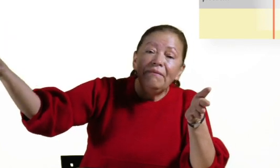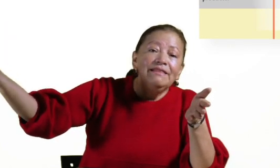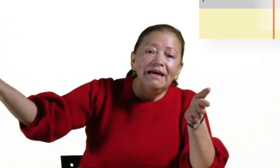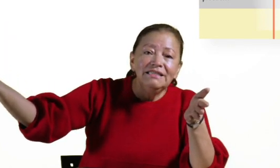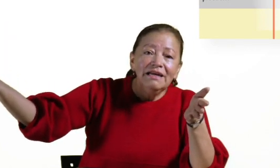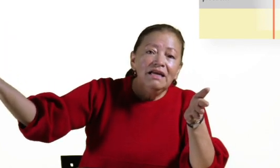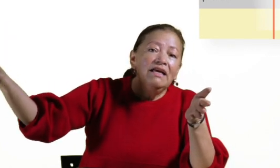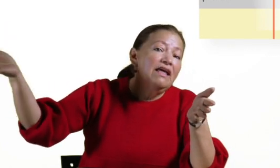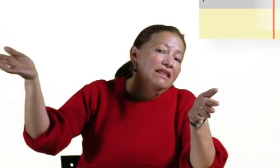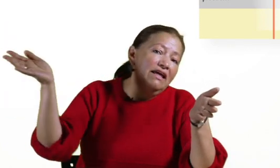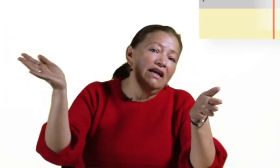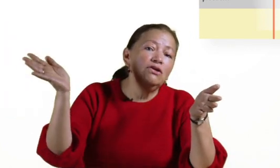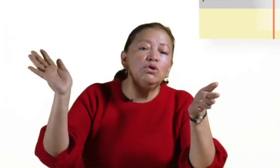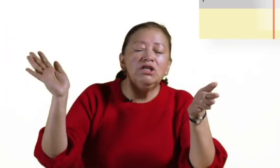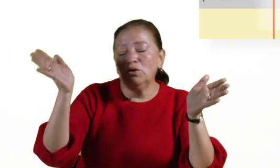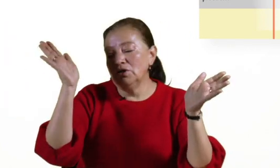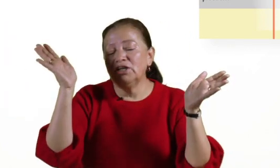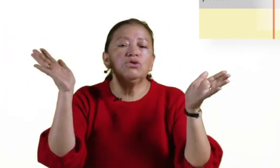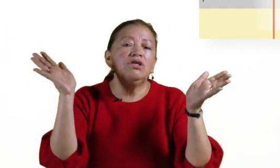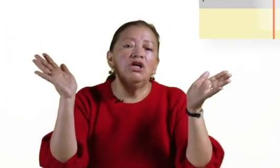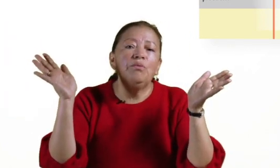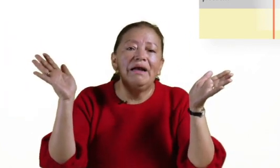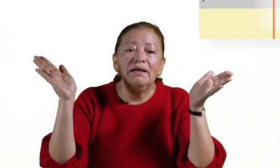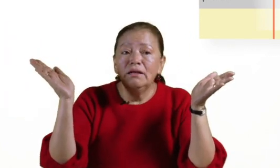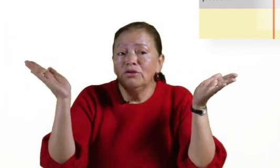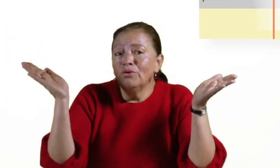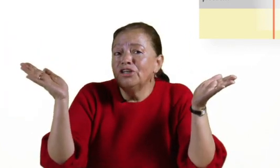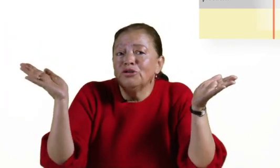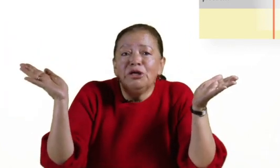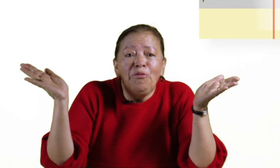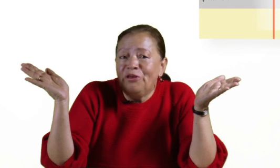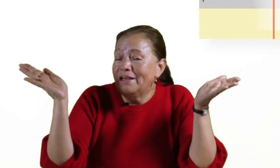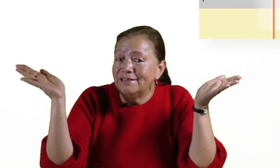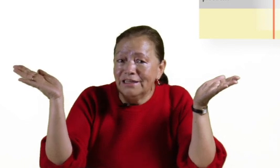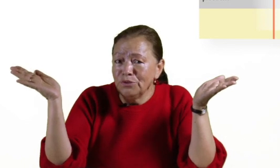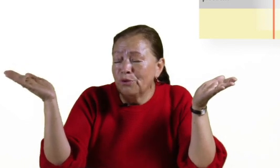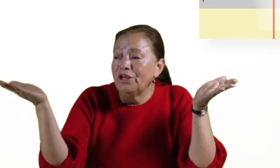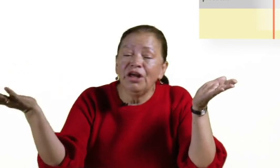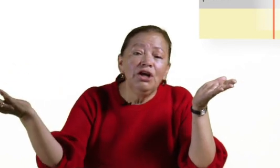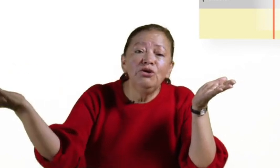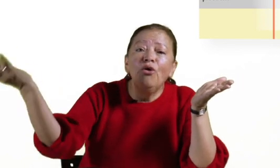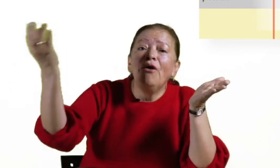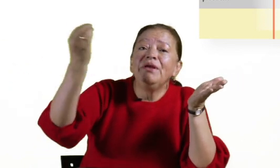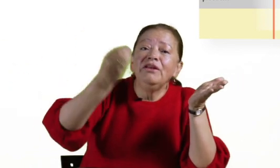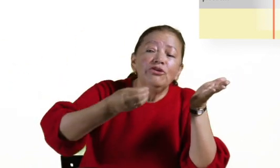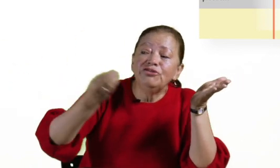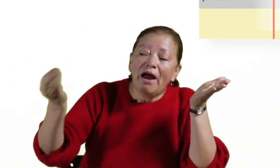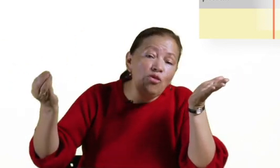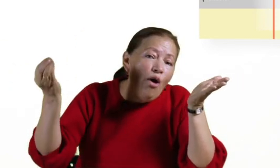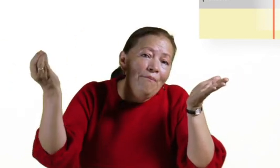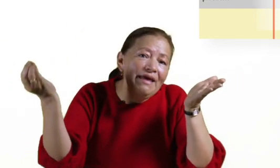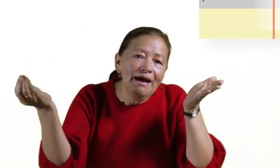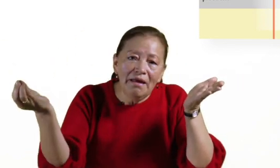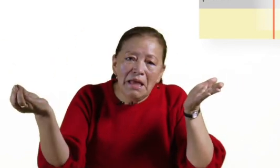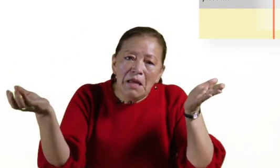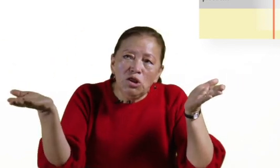de batalla y que dijeran los soldados, esto salió mal. No, ya no se podía hacer eso porque